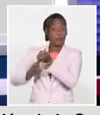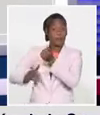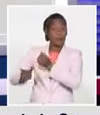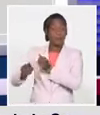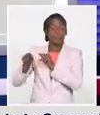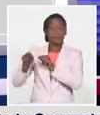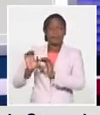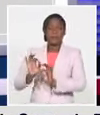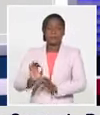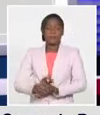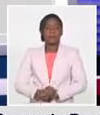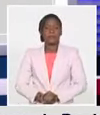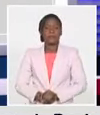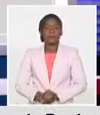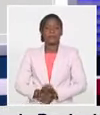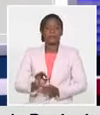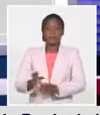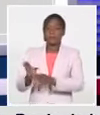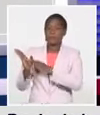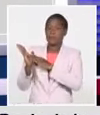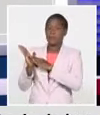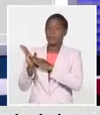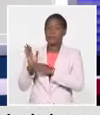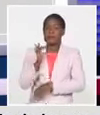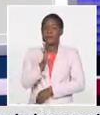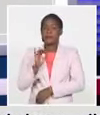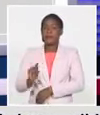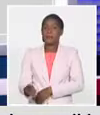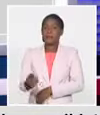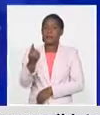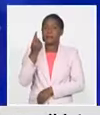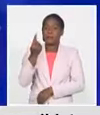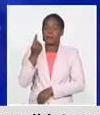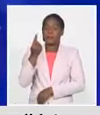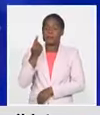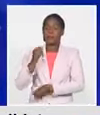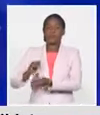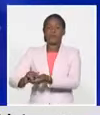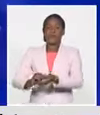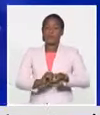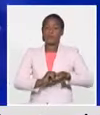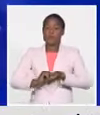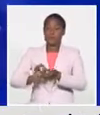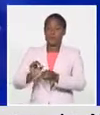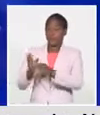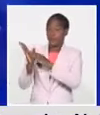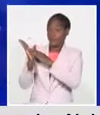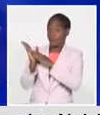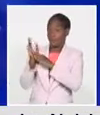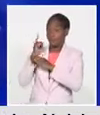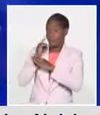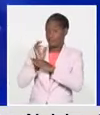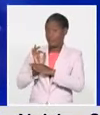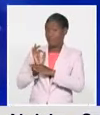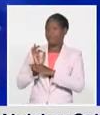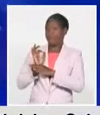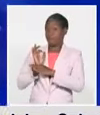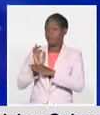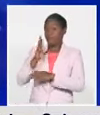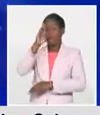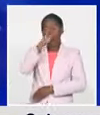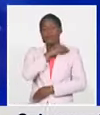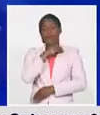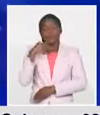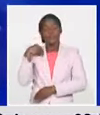Abdala. Y ya tengo aquí, creo que por primera vez aquí en nuestra conferencia de prensa, de prensa a la doctora en